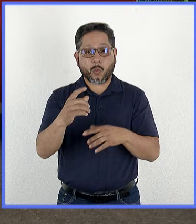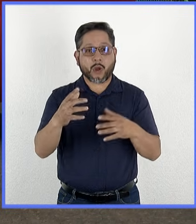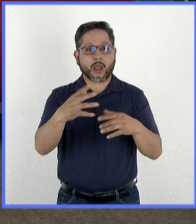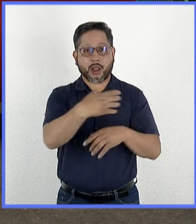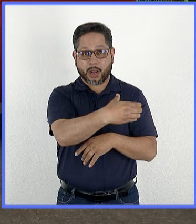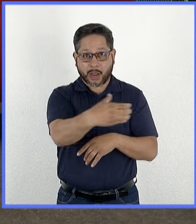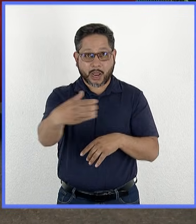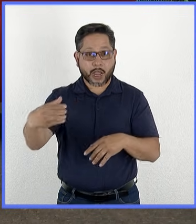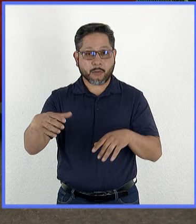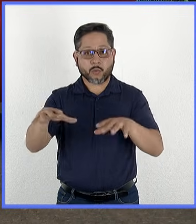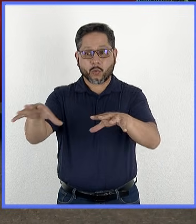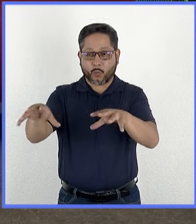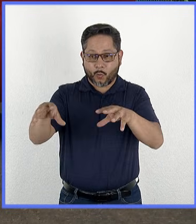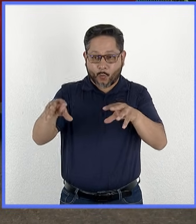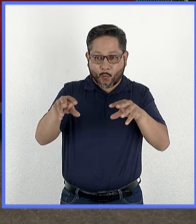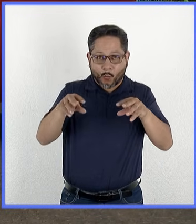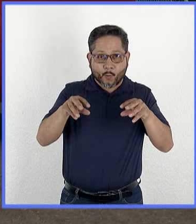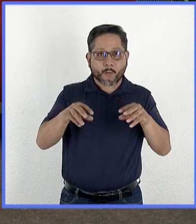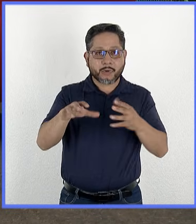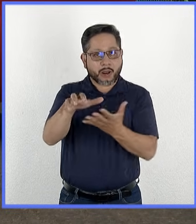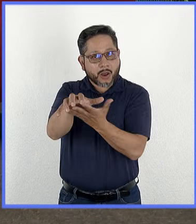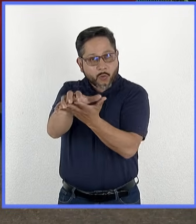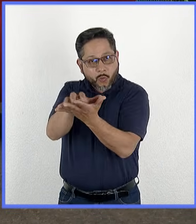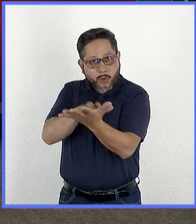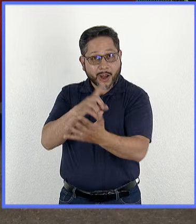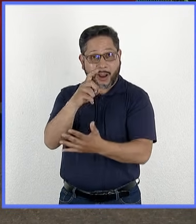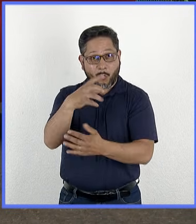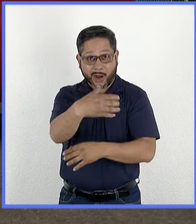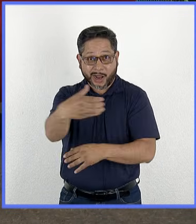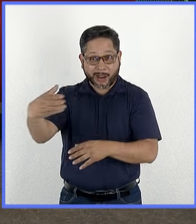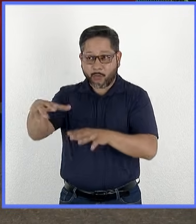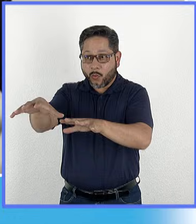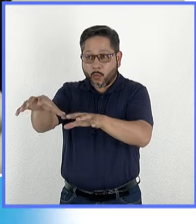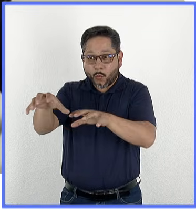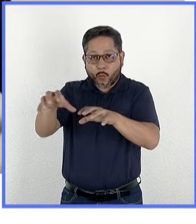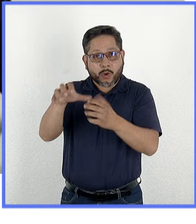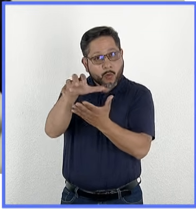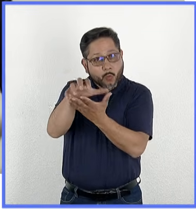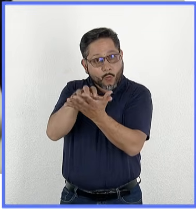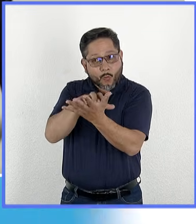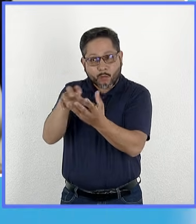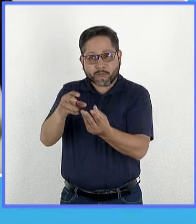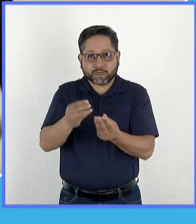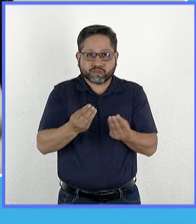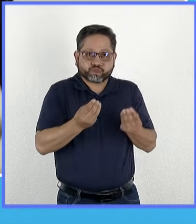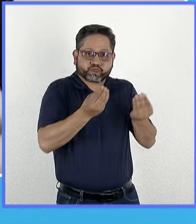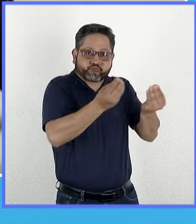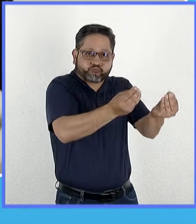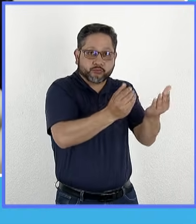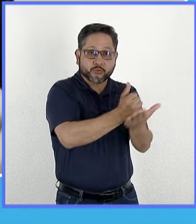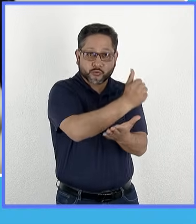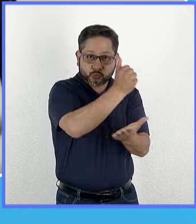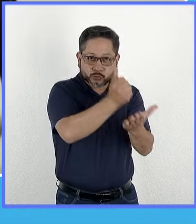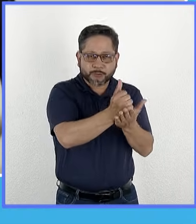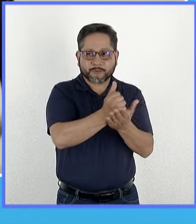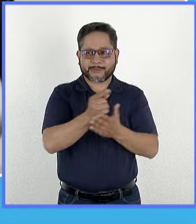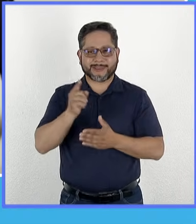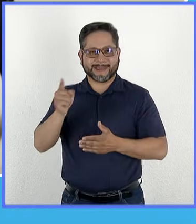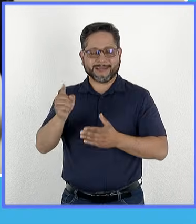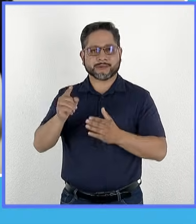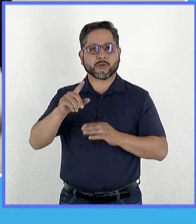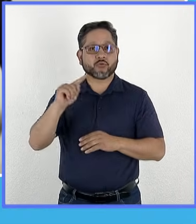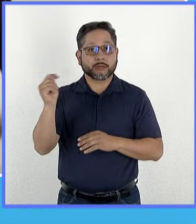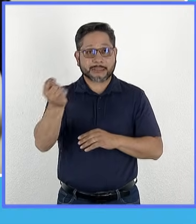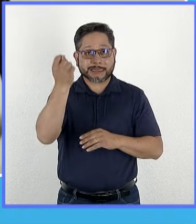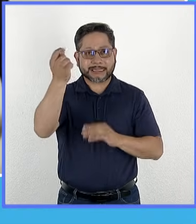campo y eso destinarlo a las ciudades. Es algo que ha ansiado por todos nosotros durante mucho tiempo, y que a través de estos instrumentos que ya te mencionaba